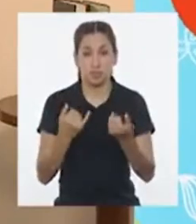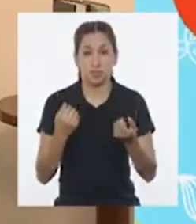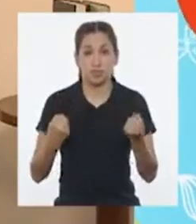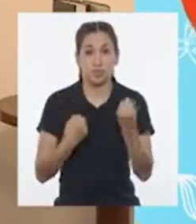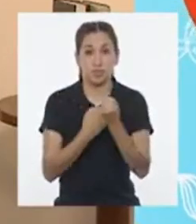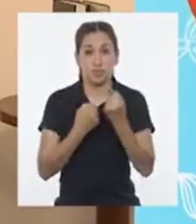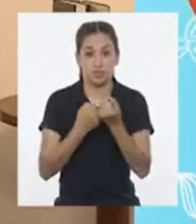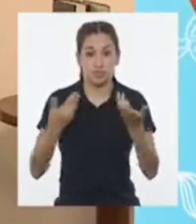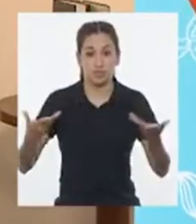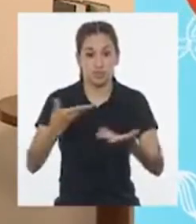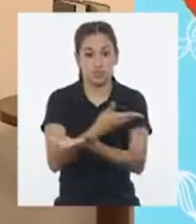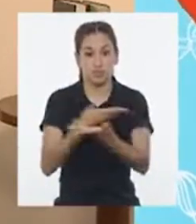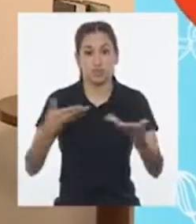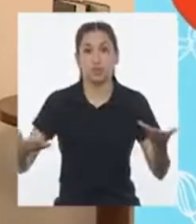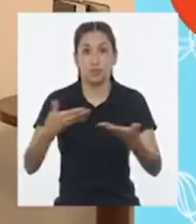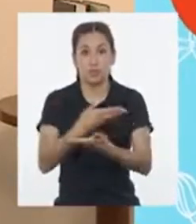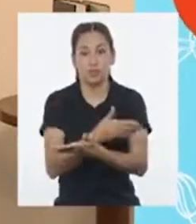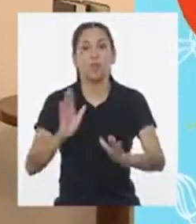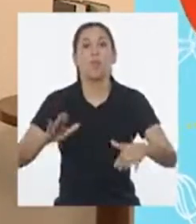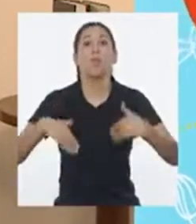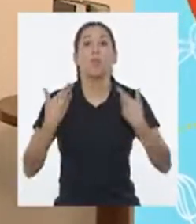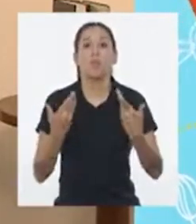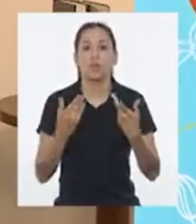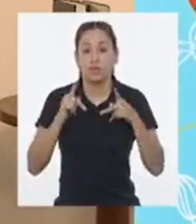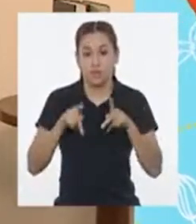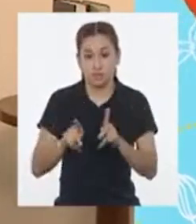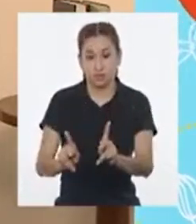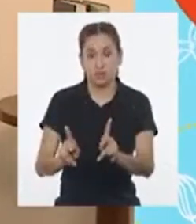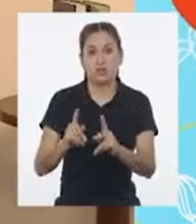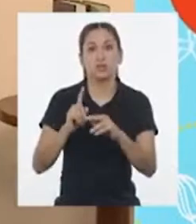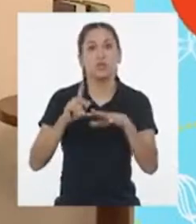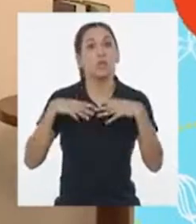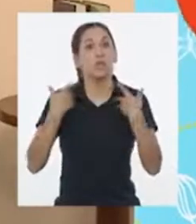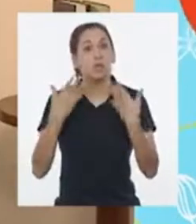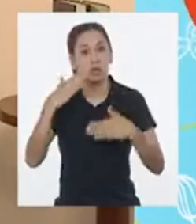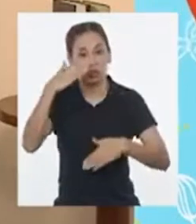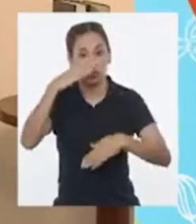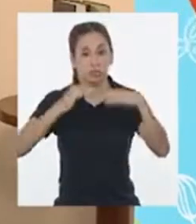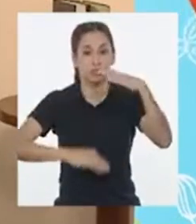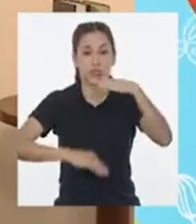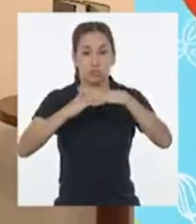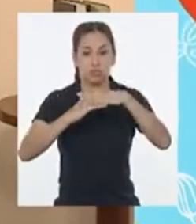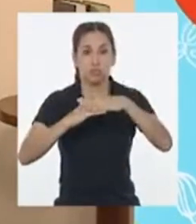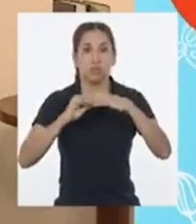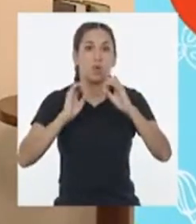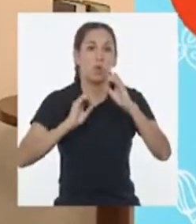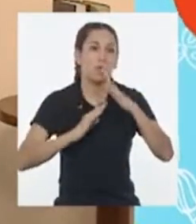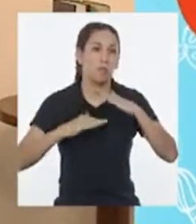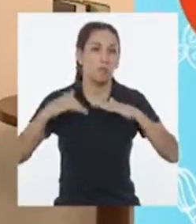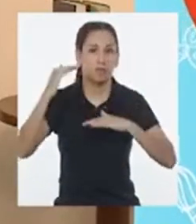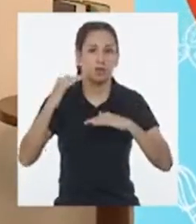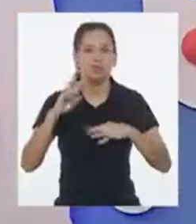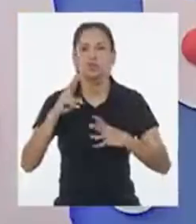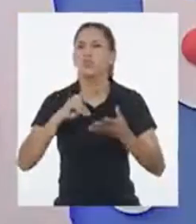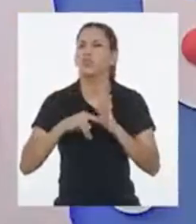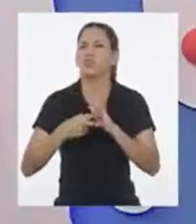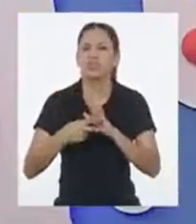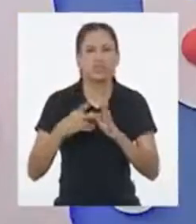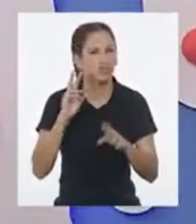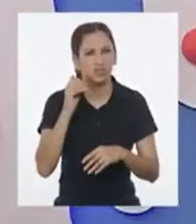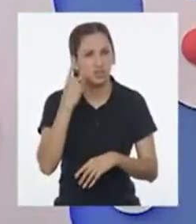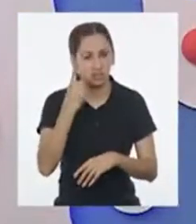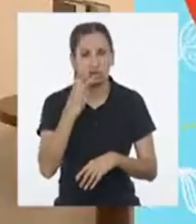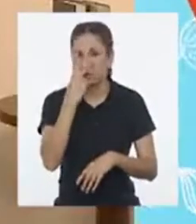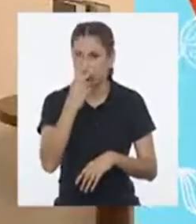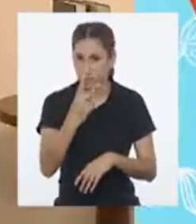la reciprocidad puede ser concebida simétrica o asimétricamente. ¿Cómo